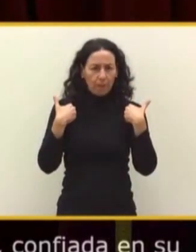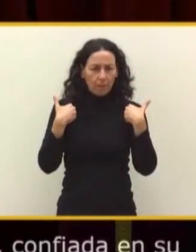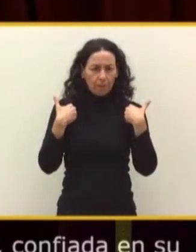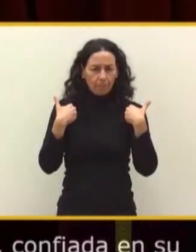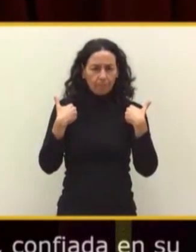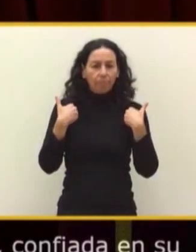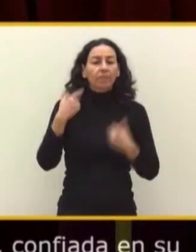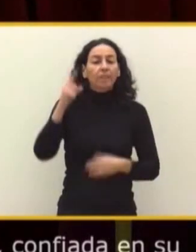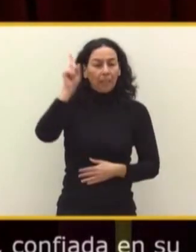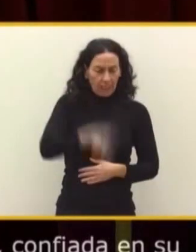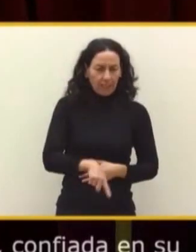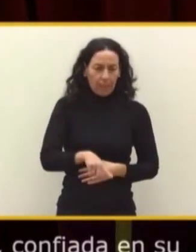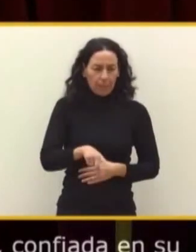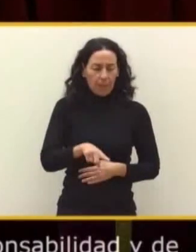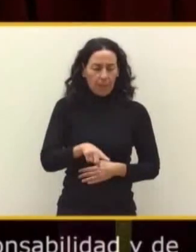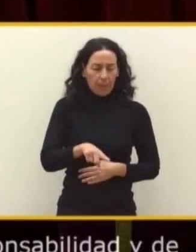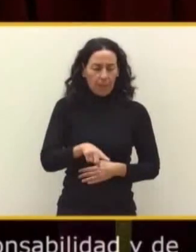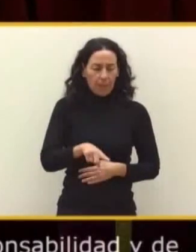y de sentido de la historia.